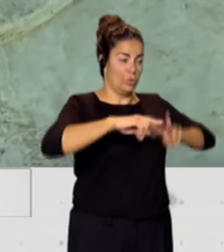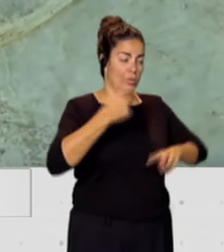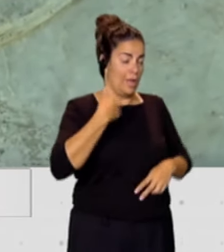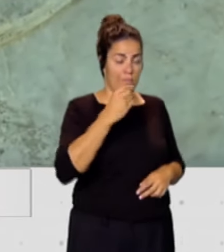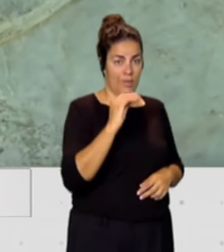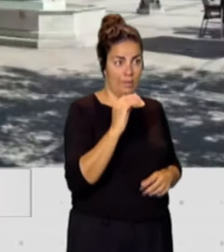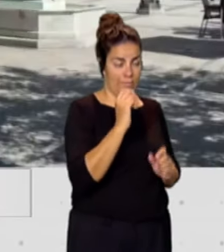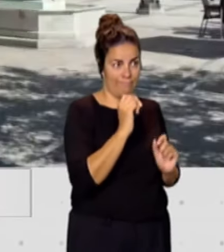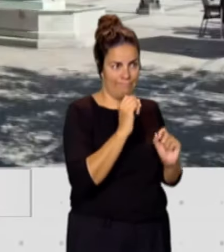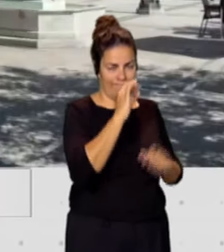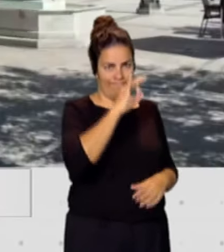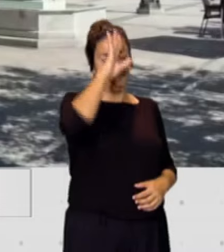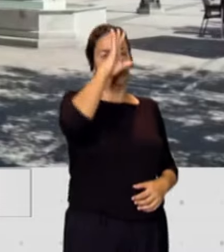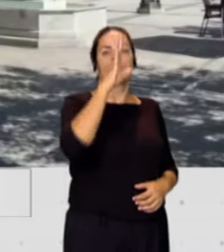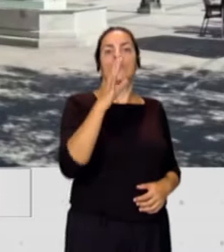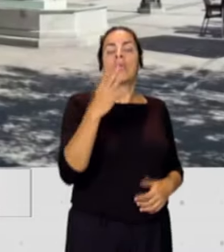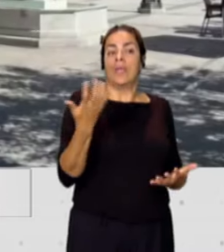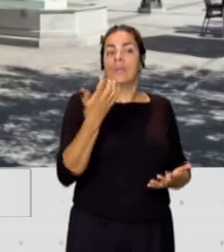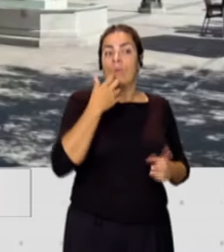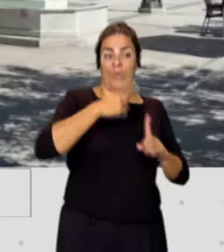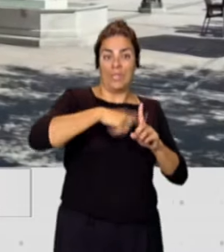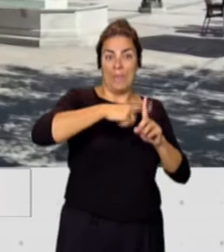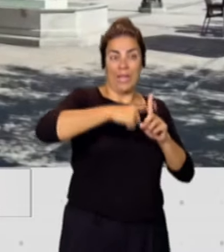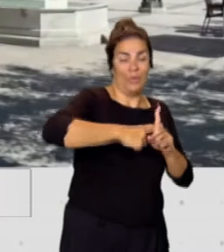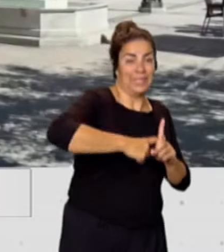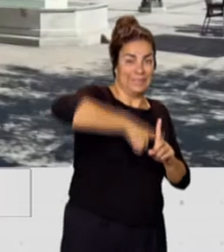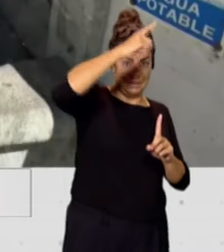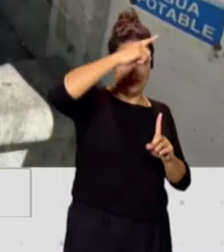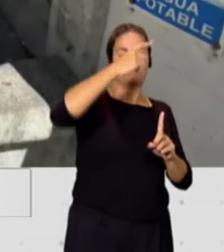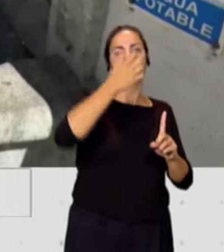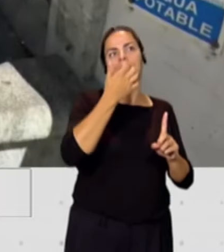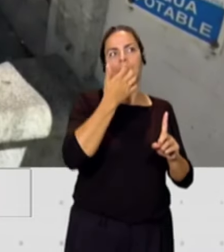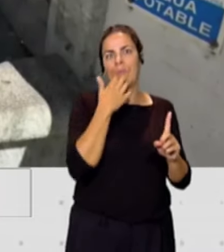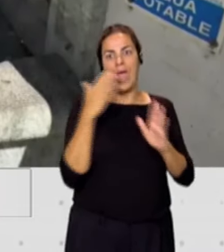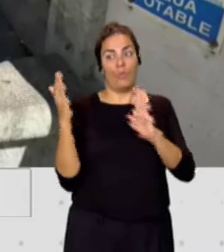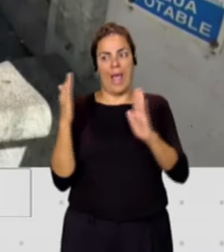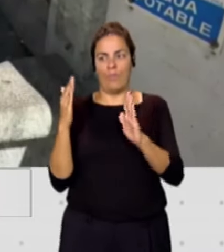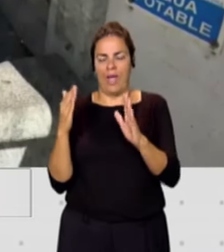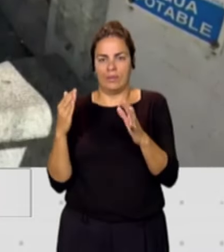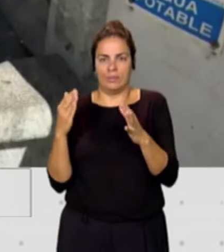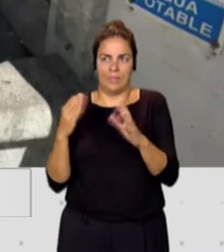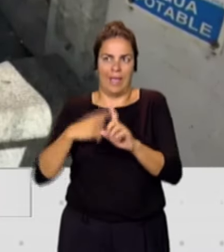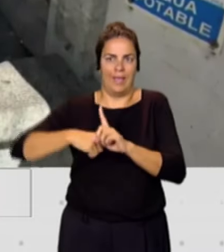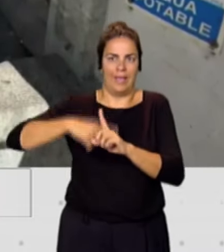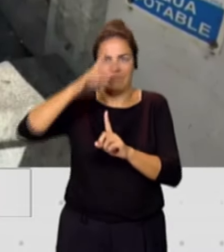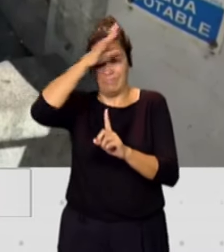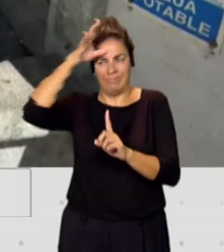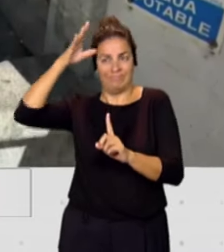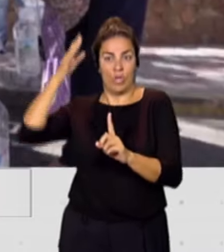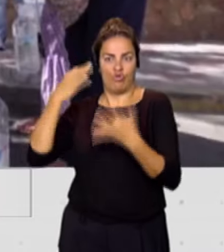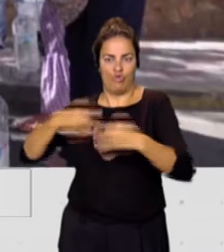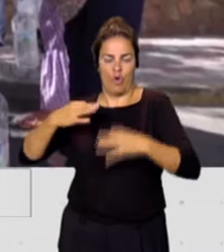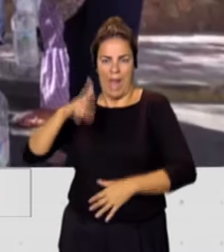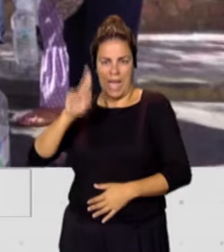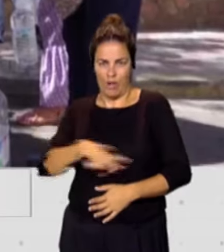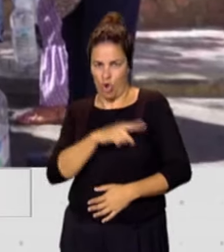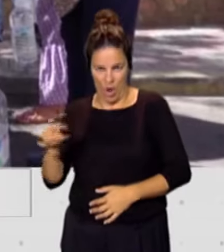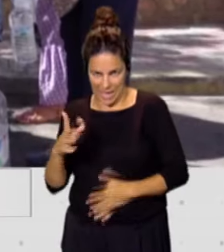es el efecto que tiene las altas temperaturas digamos en épocas que no corresponde a nivel de nuestro programa mental